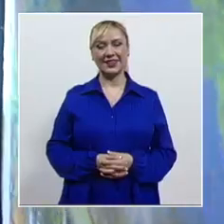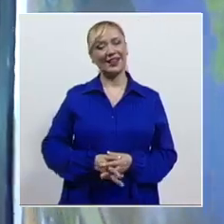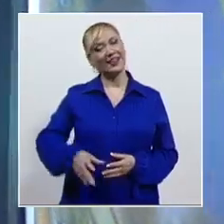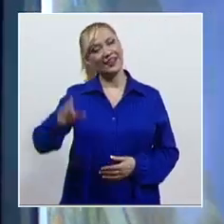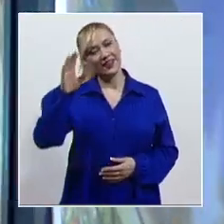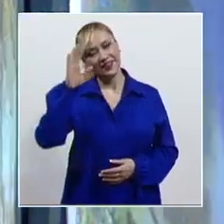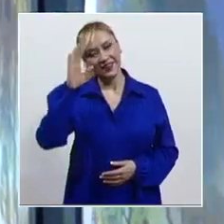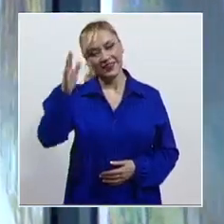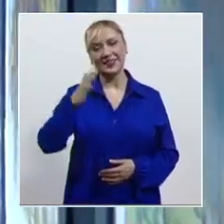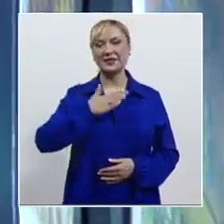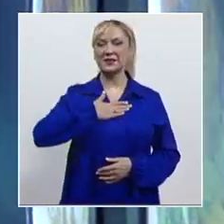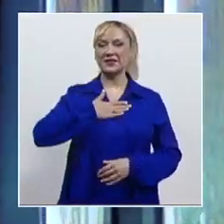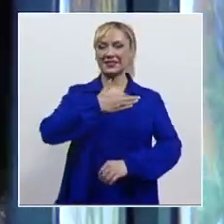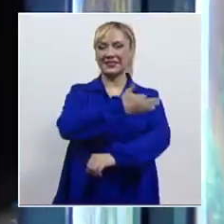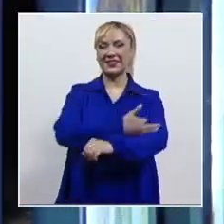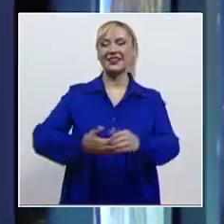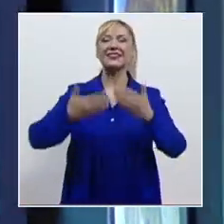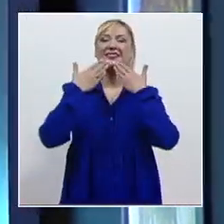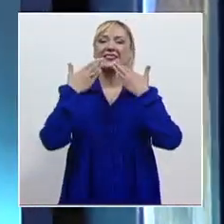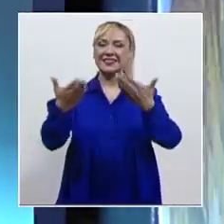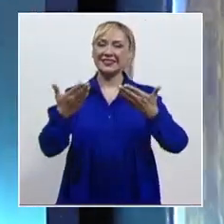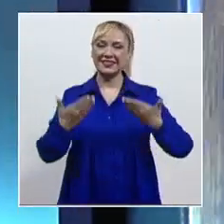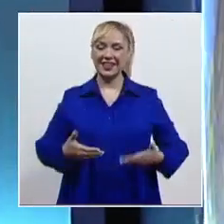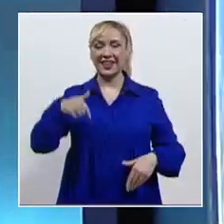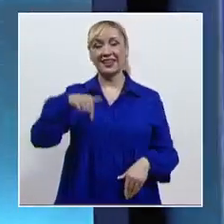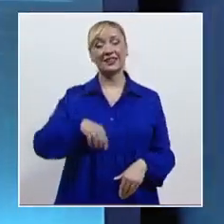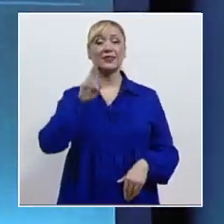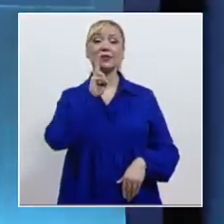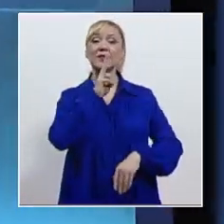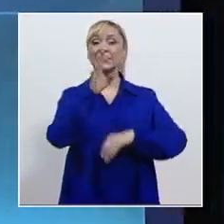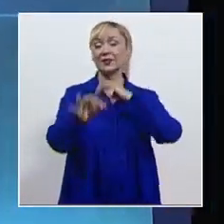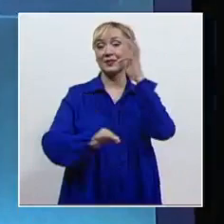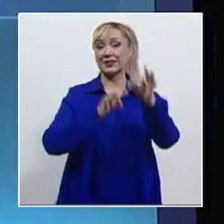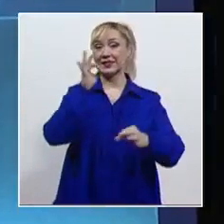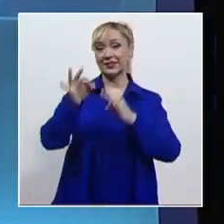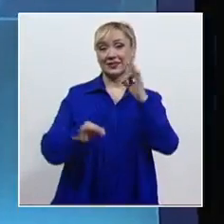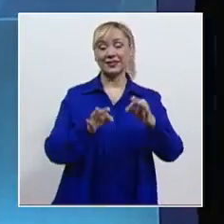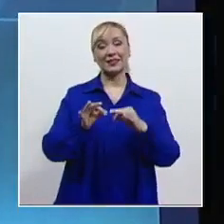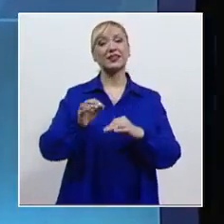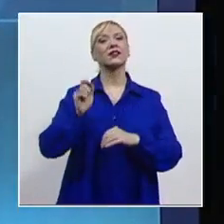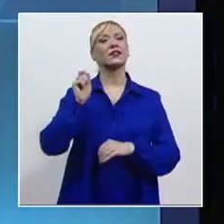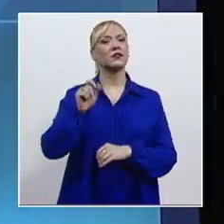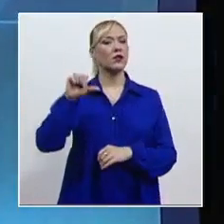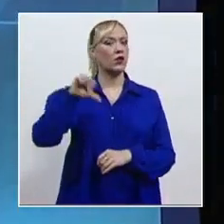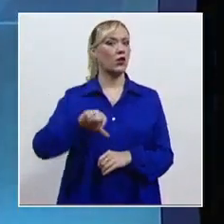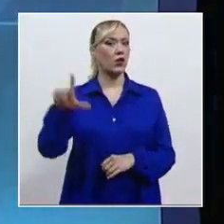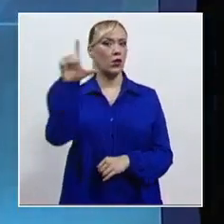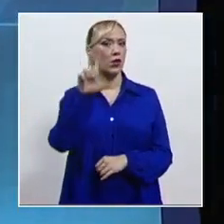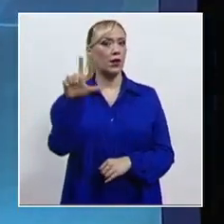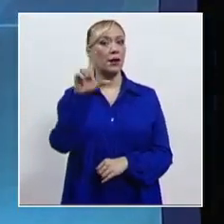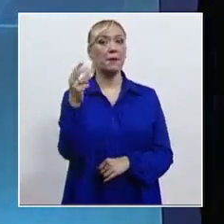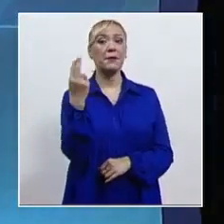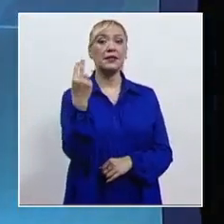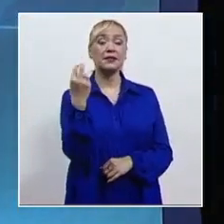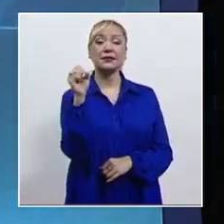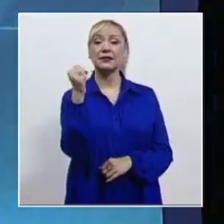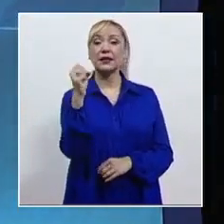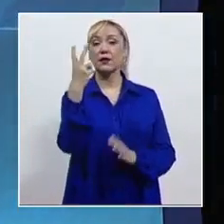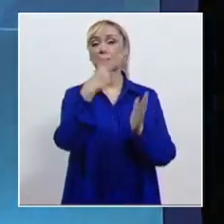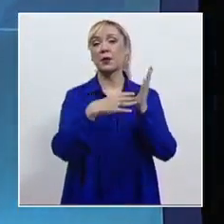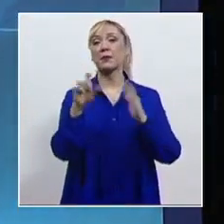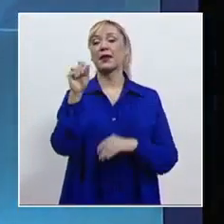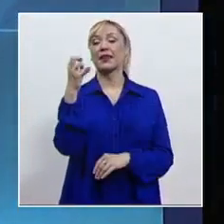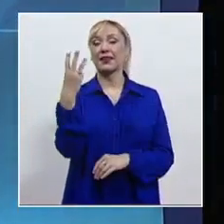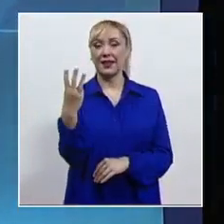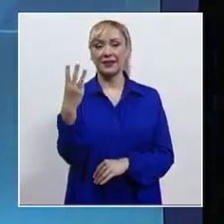Hola, ¿qué tal? Muy buenas tardes. Les damos la más cordial bienvenida a este espacio de noticias, corte informativo, hoy que es lunes 25 de septiembre de